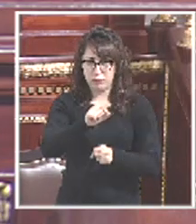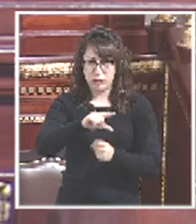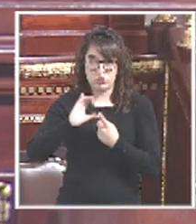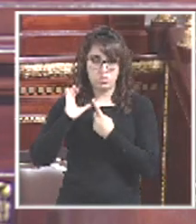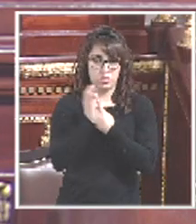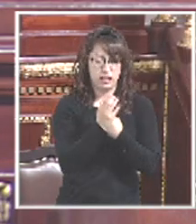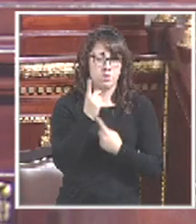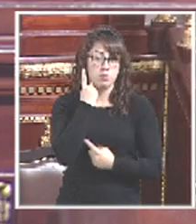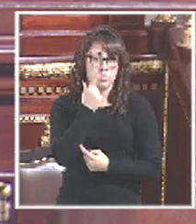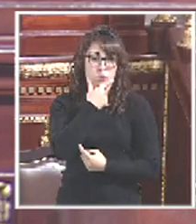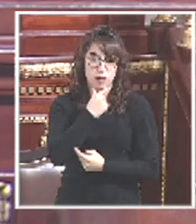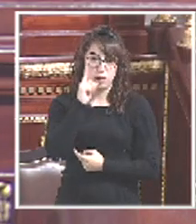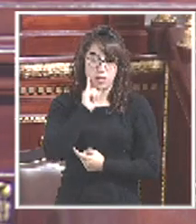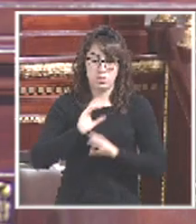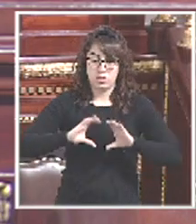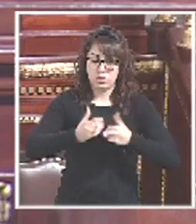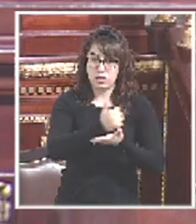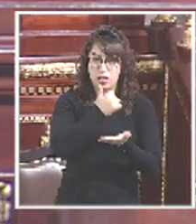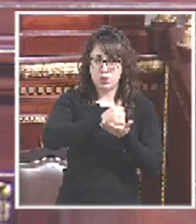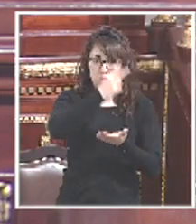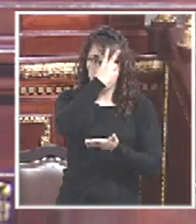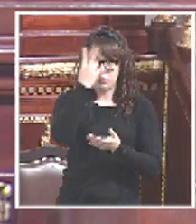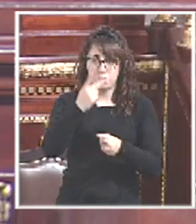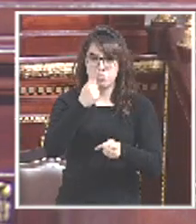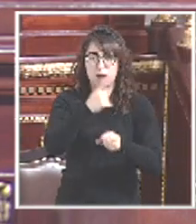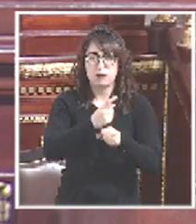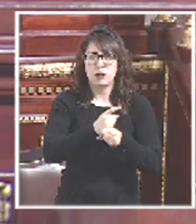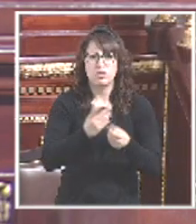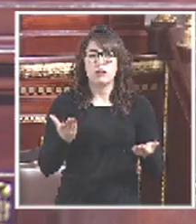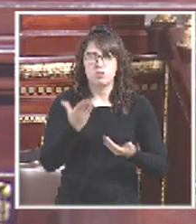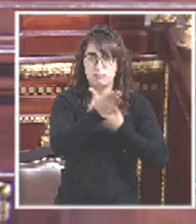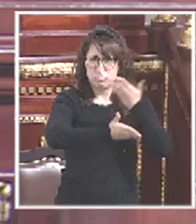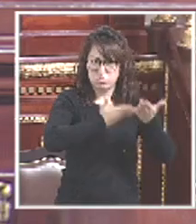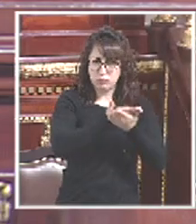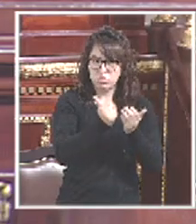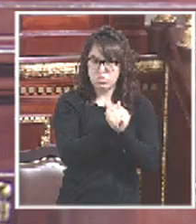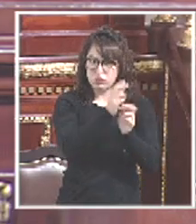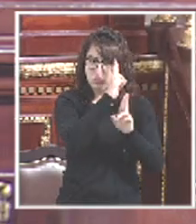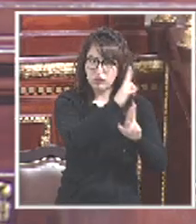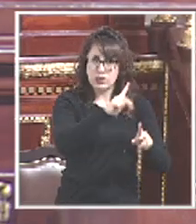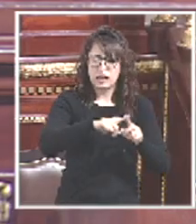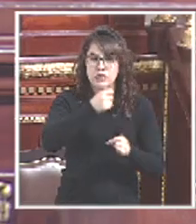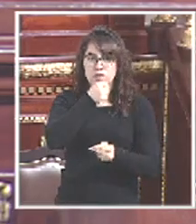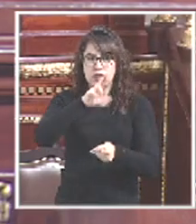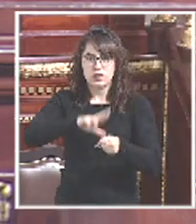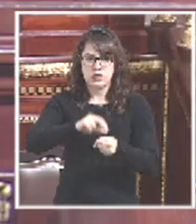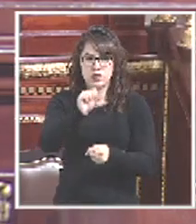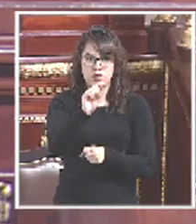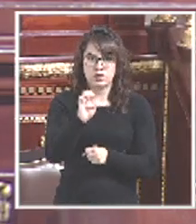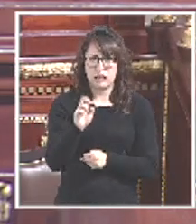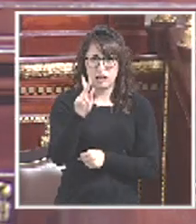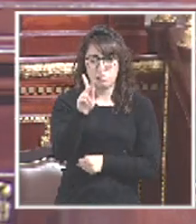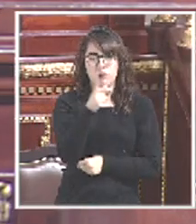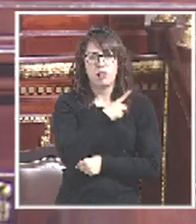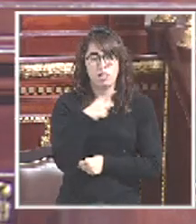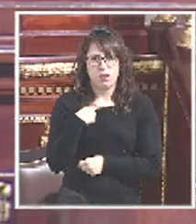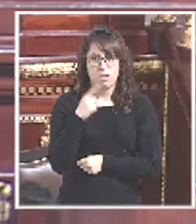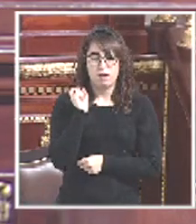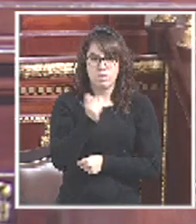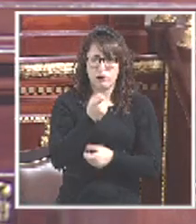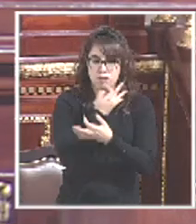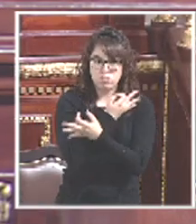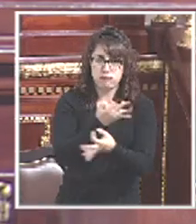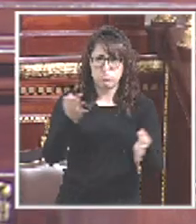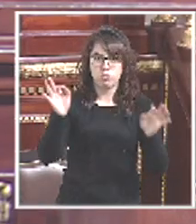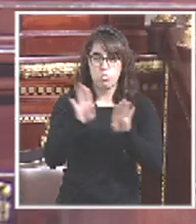Ciudad de México, primero, respetuosamente solicite a la Secretaría de Educación Pública implemente de manera urgente